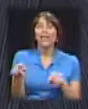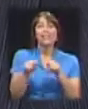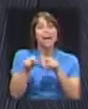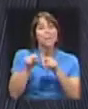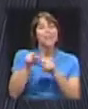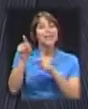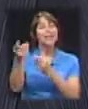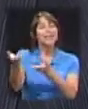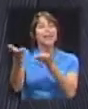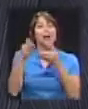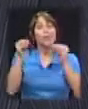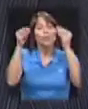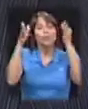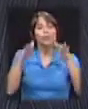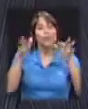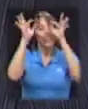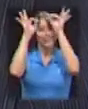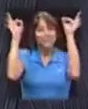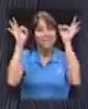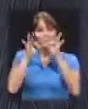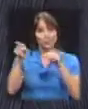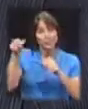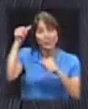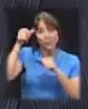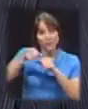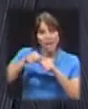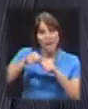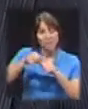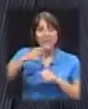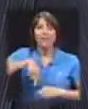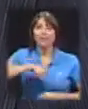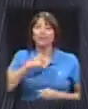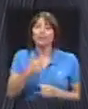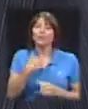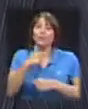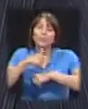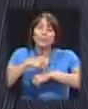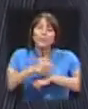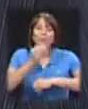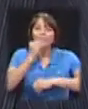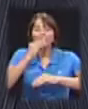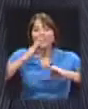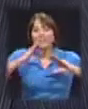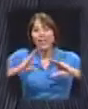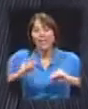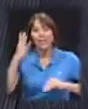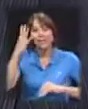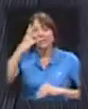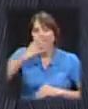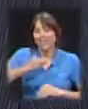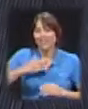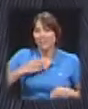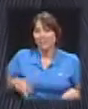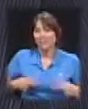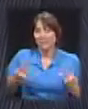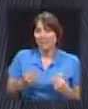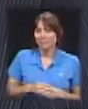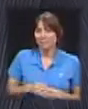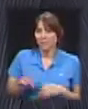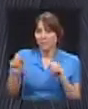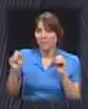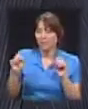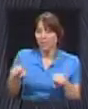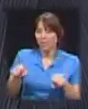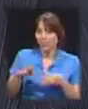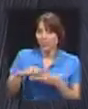recordará, uh-huh. con los cuales tuvimos una cena de las cenas más lindas que he tenido yo en mi vida. ¿Por qué no le cuenta a los...? Por